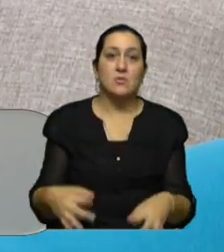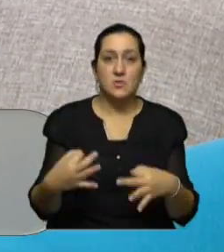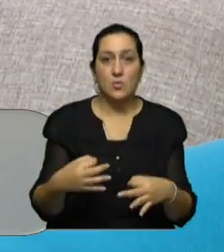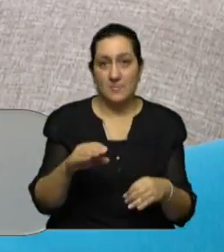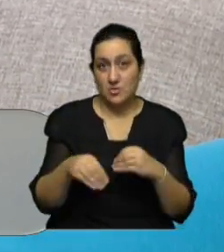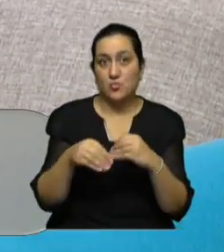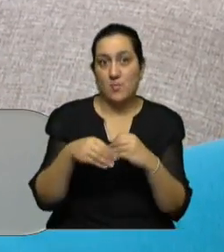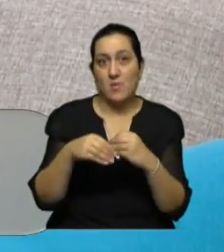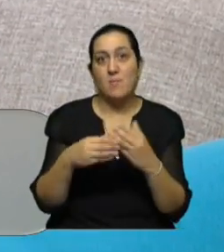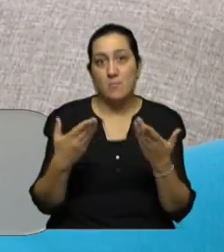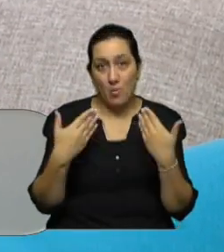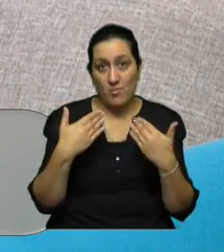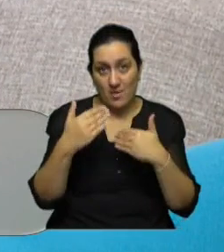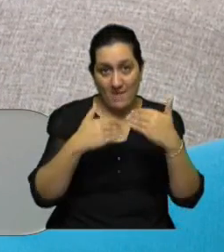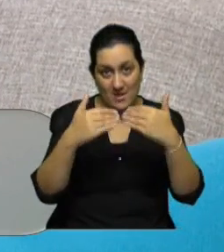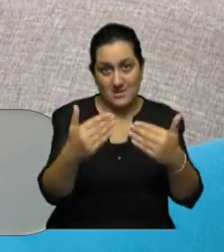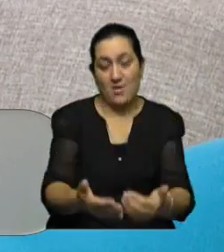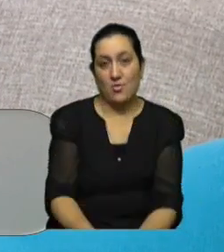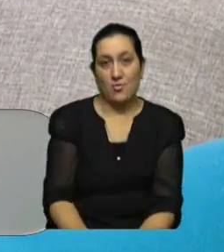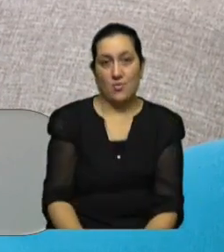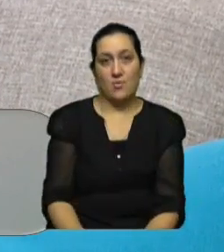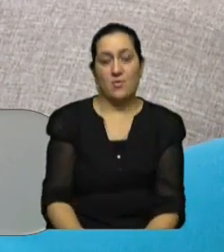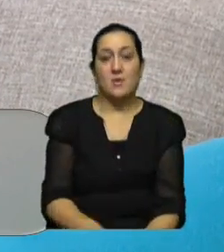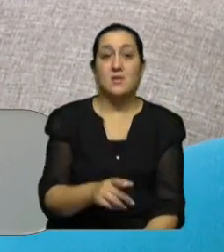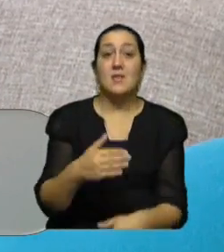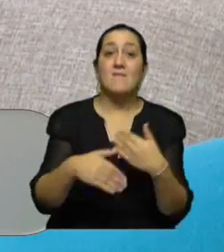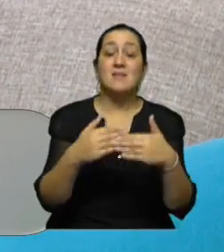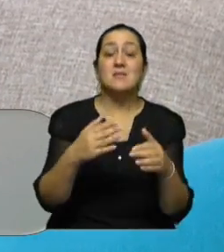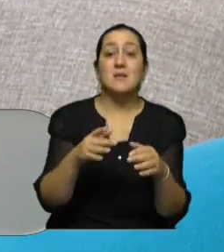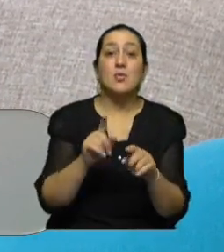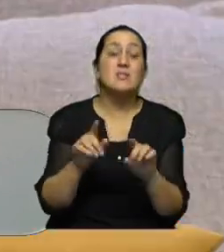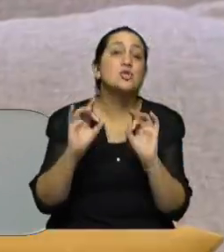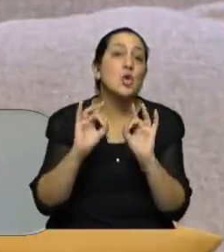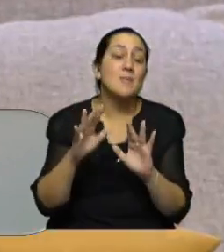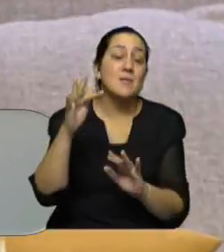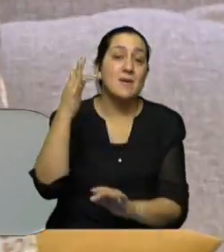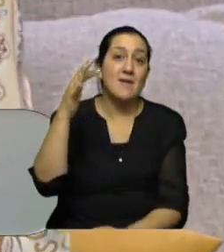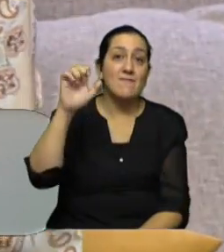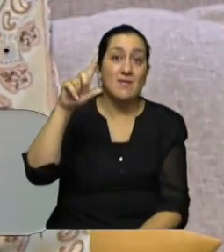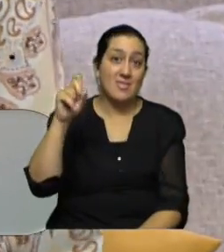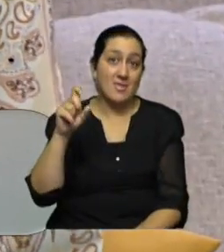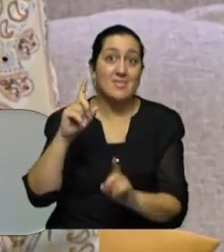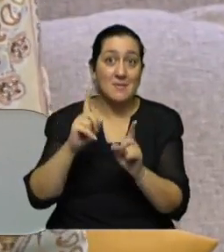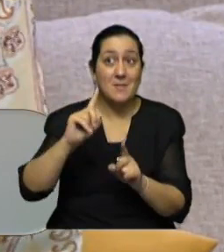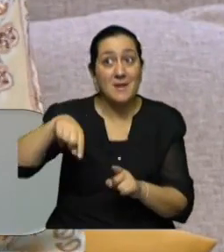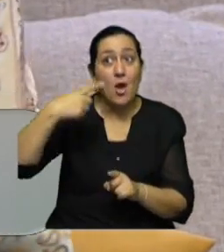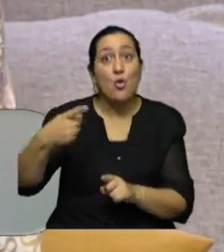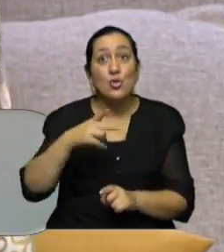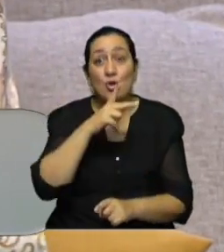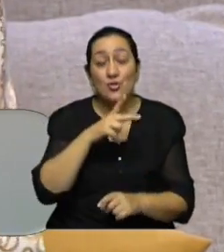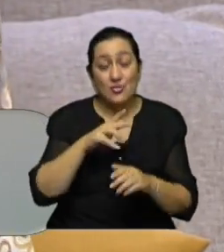ya podemos ir avanzando, y nosotros vamos avanzando igual. Y este avance va a ser para Fede y va a ser para también otros niños y otras niñas que tengan, exacto, también